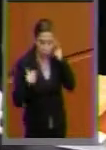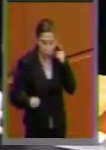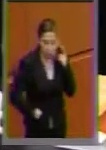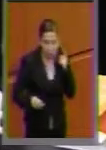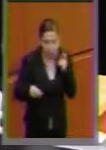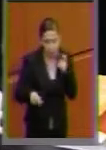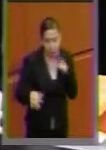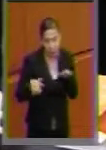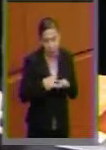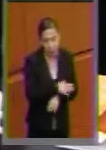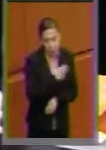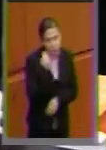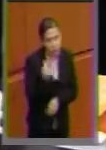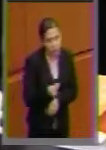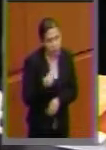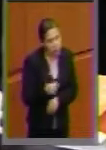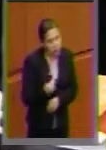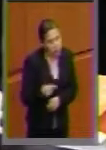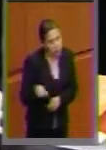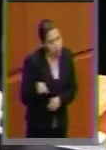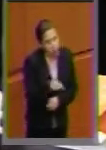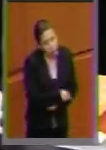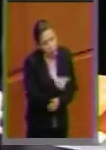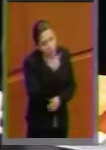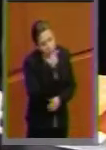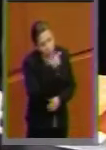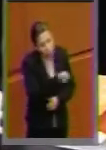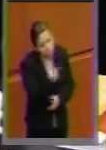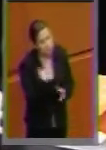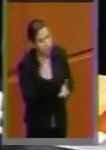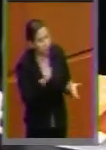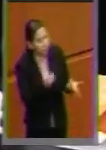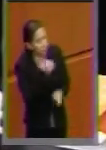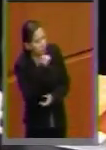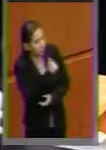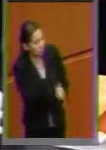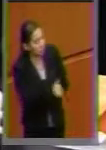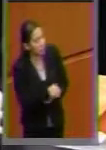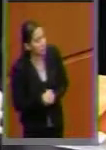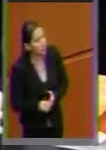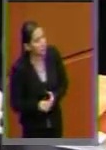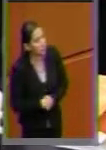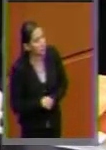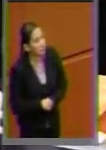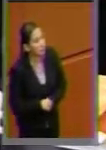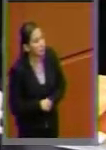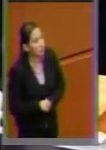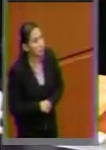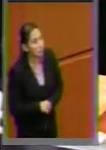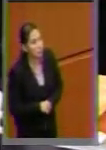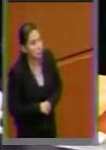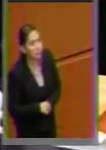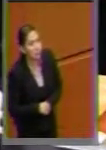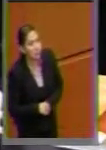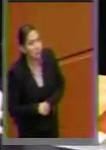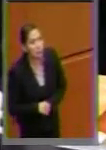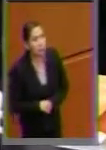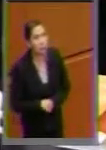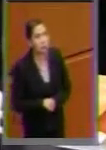cambio de nombre y nada más bien que no hizo nada pero vuelven a dejar sal este